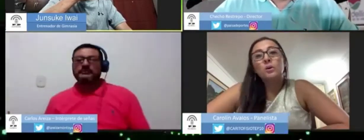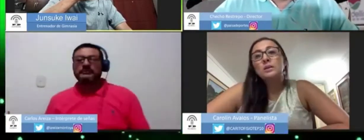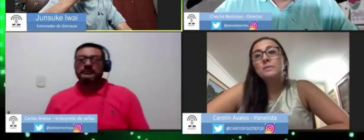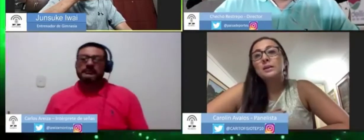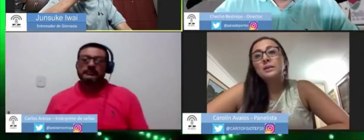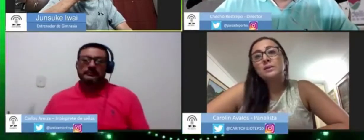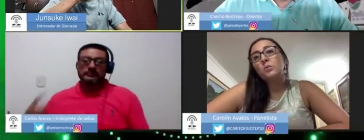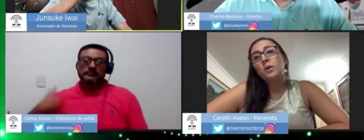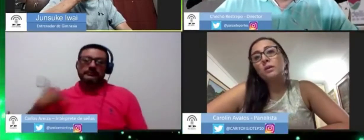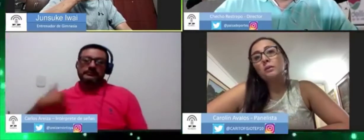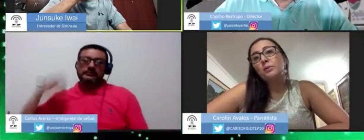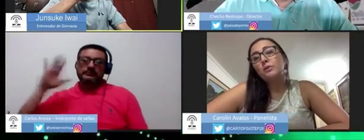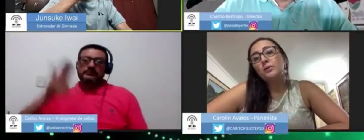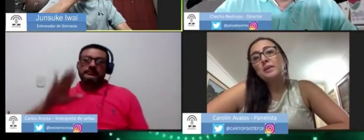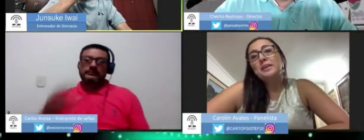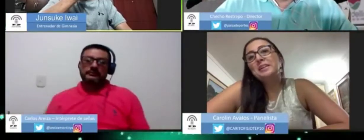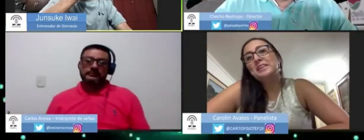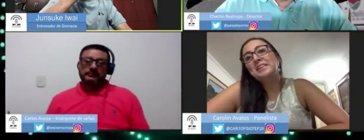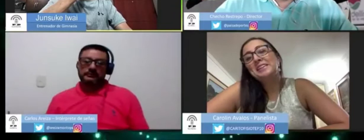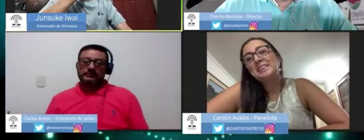esa medalla no cuenta, profe?